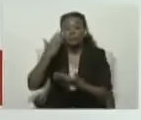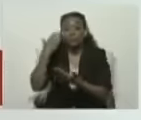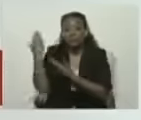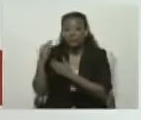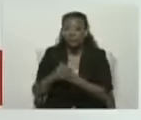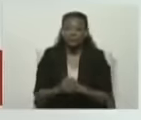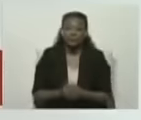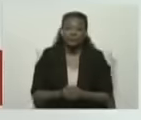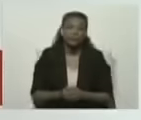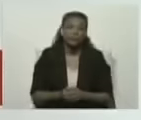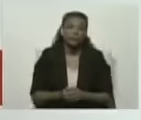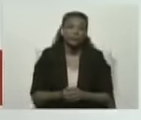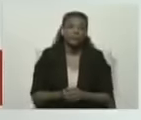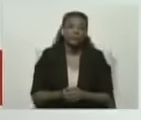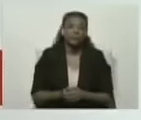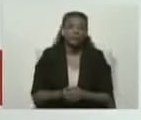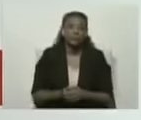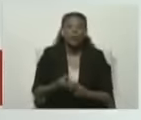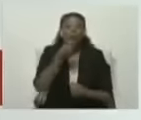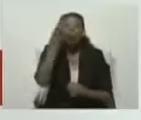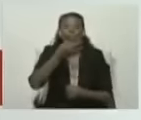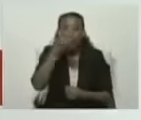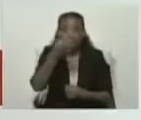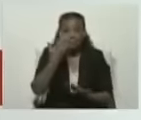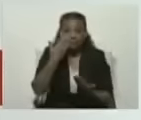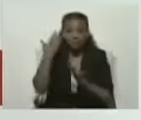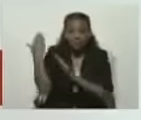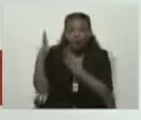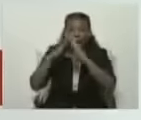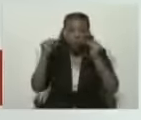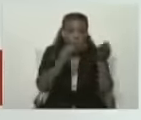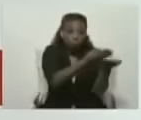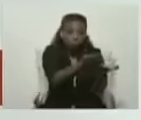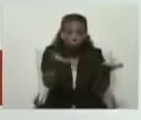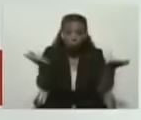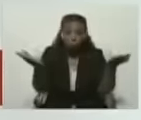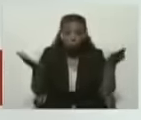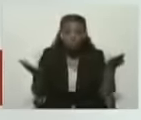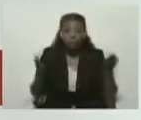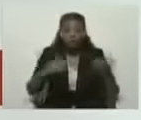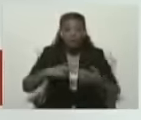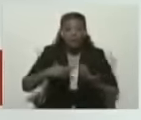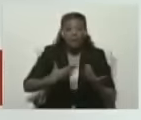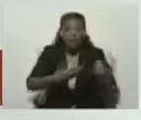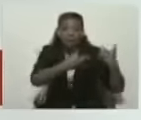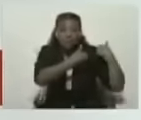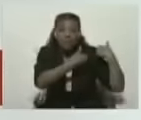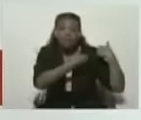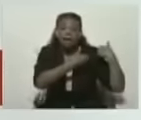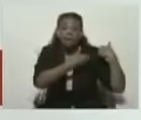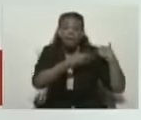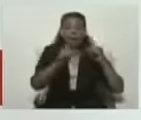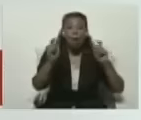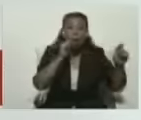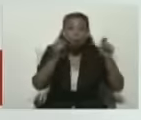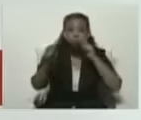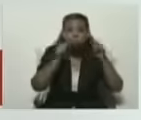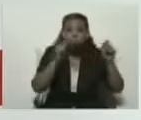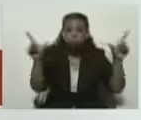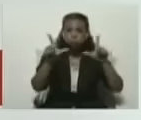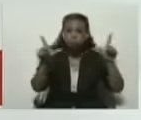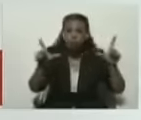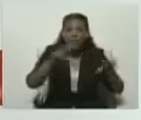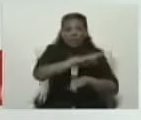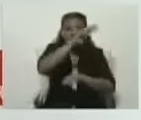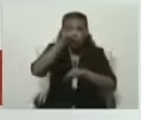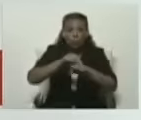Rodríguez. Muy buenas tardes a todas y a todos representantes de los medios de comunicación